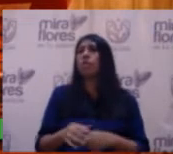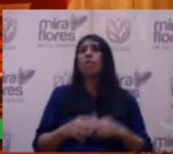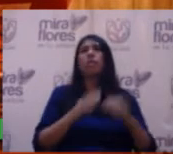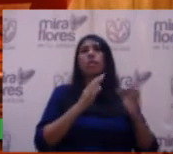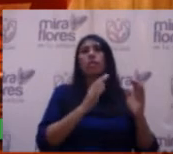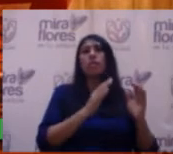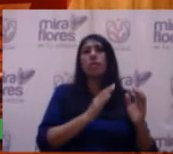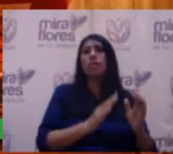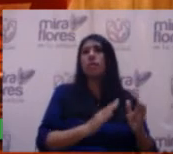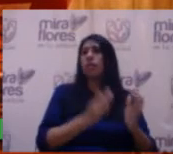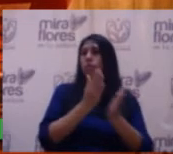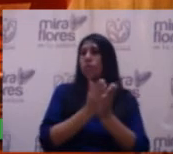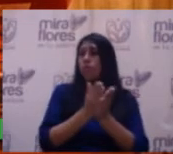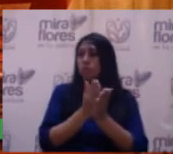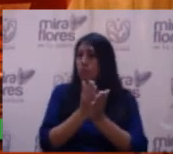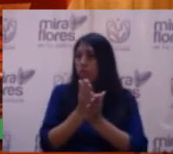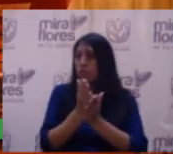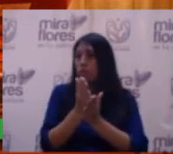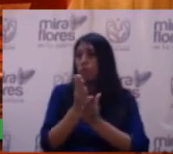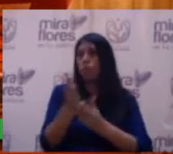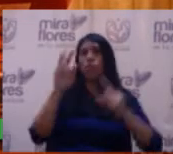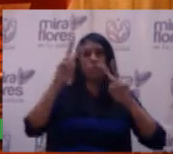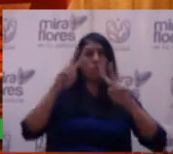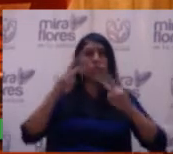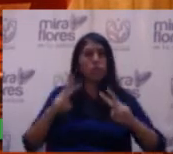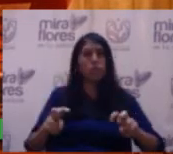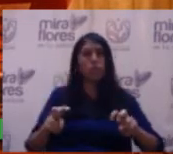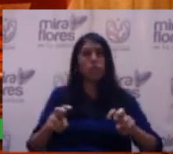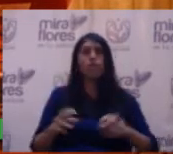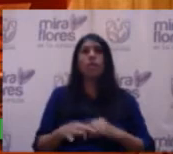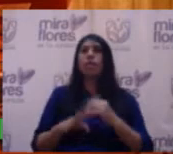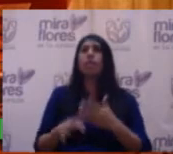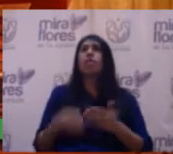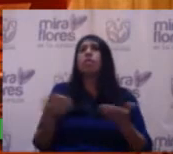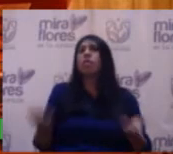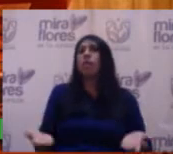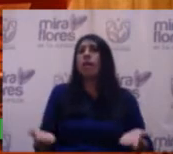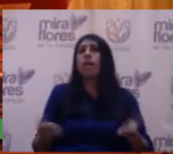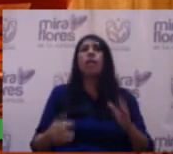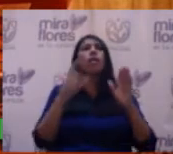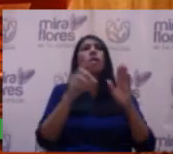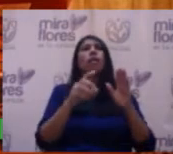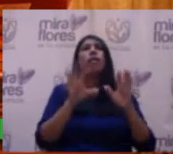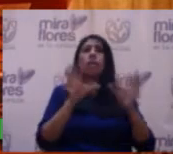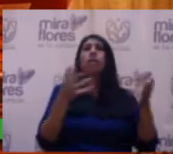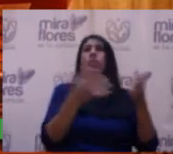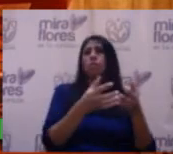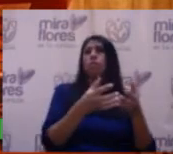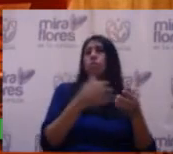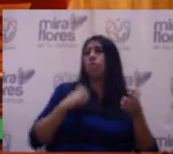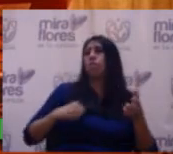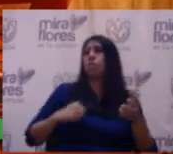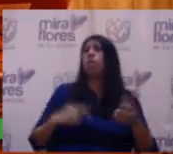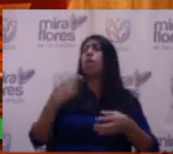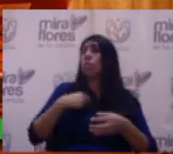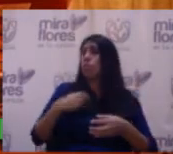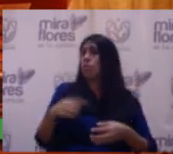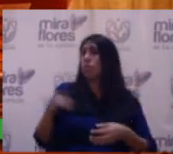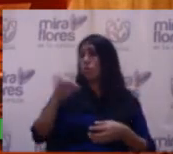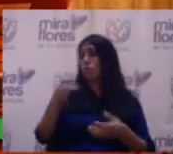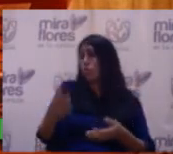derrotero riguroso que está basado en los reglamentos propios del Consejo a sí mismo, ¿no? Pero por eso yo le doy el uso de